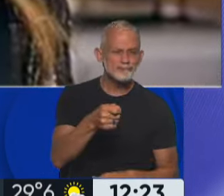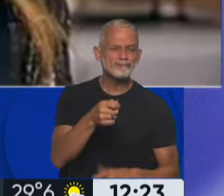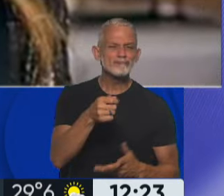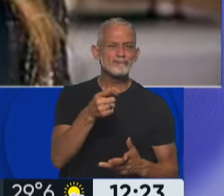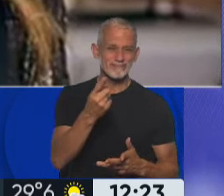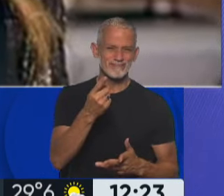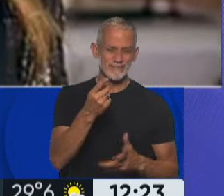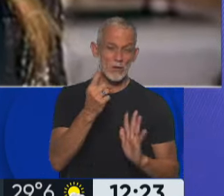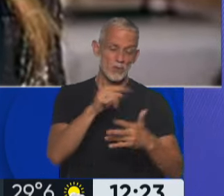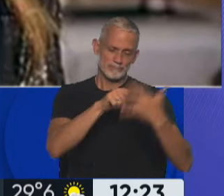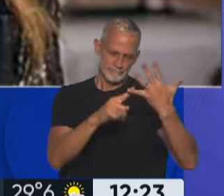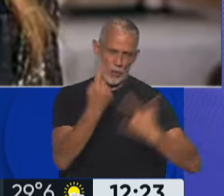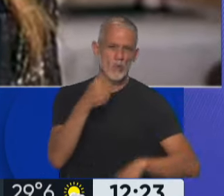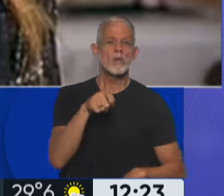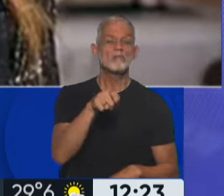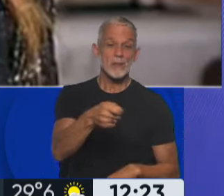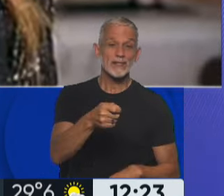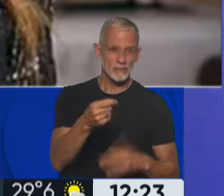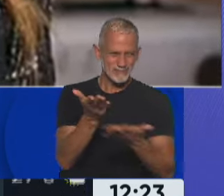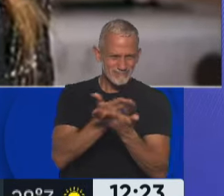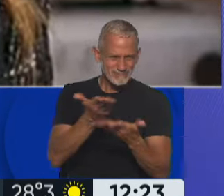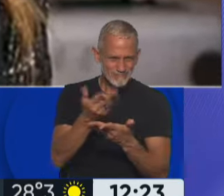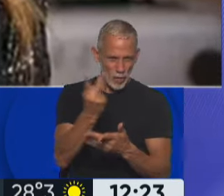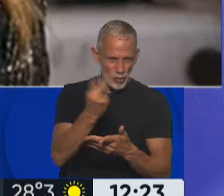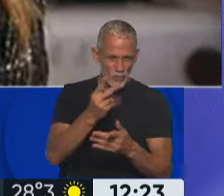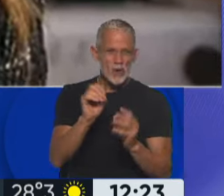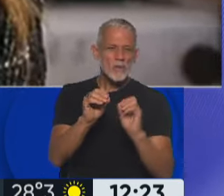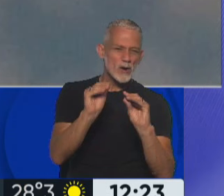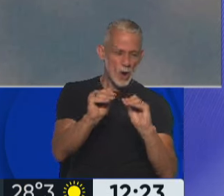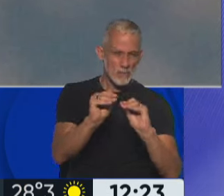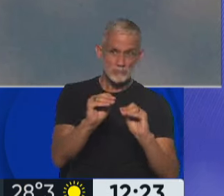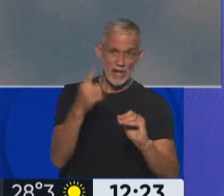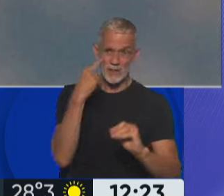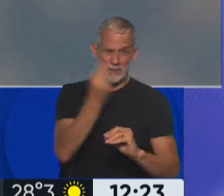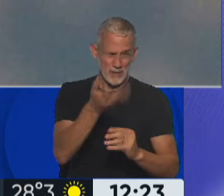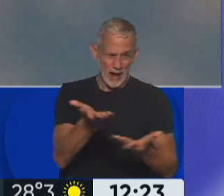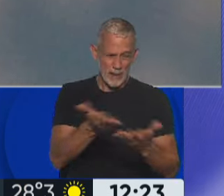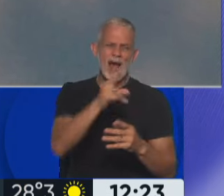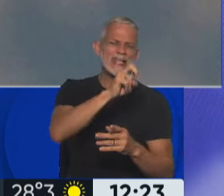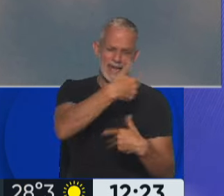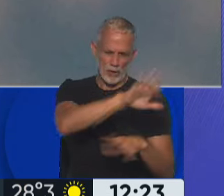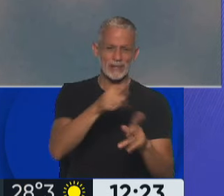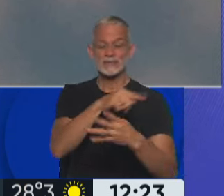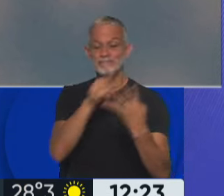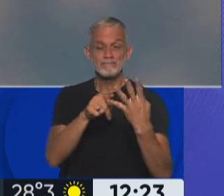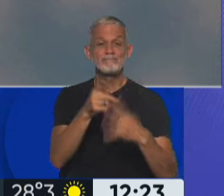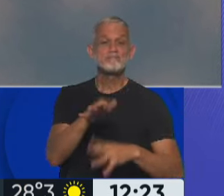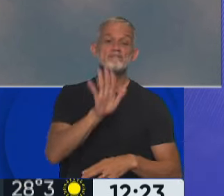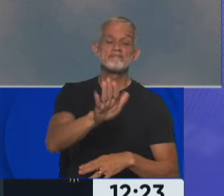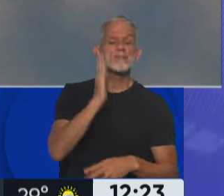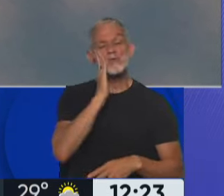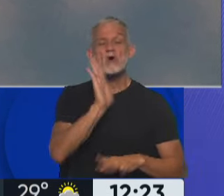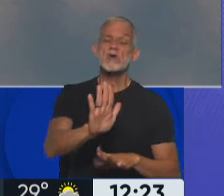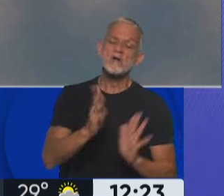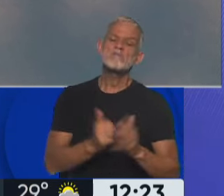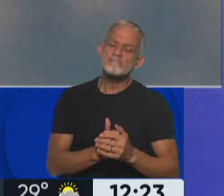según el señor puertas pero se va al departamento Que compartían con guand nara en el que vivían ellos cuando venían acá Más allá de los alquilados y se queda ahí y